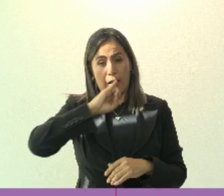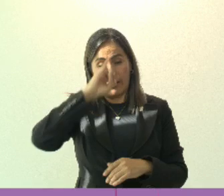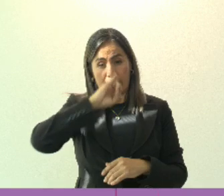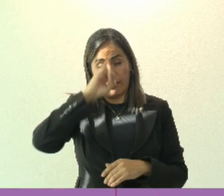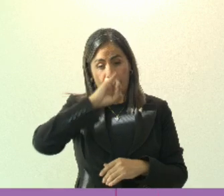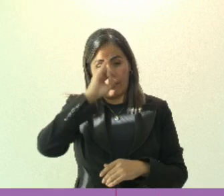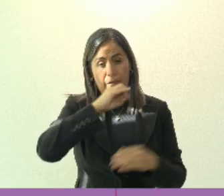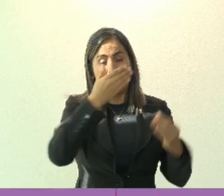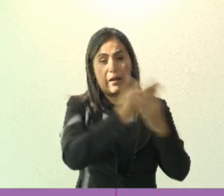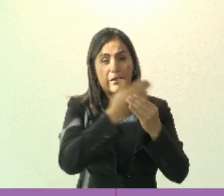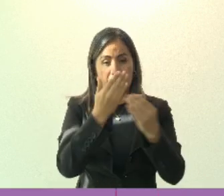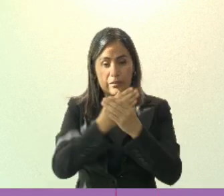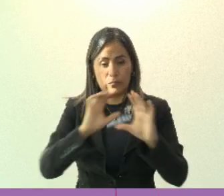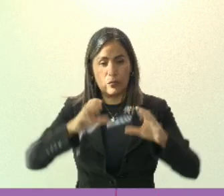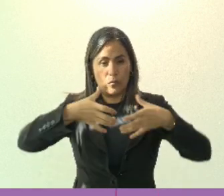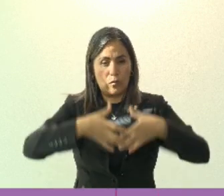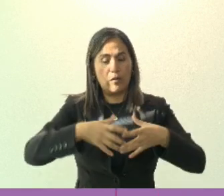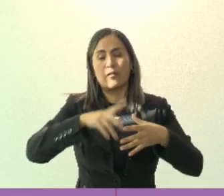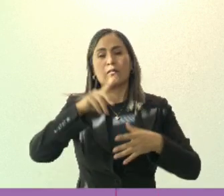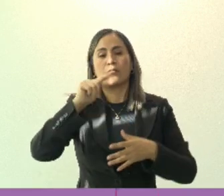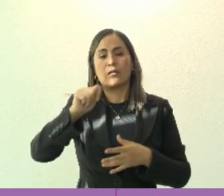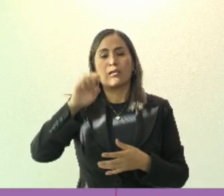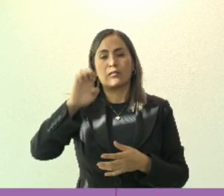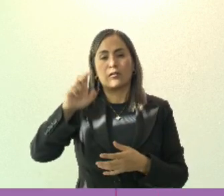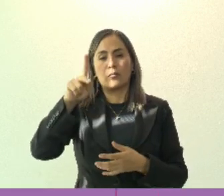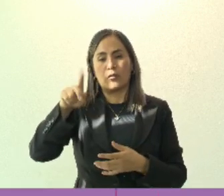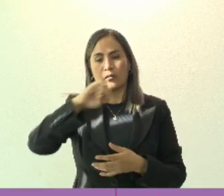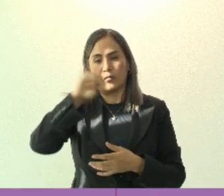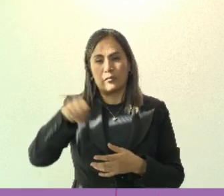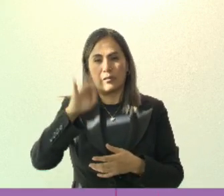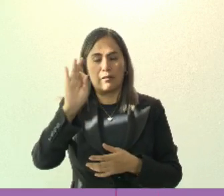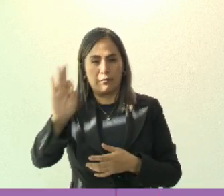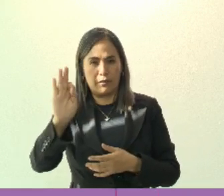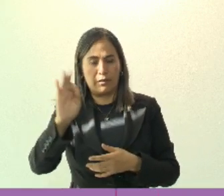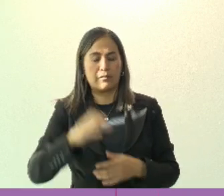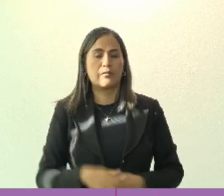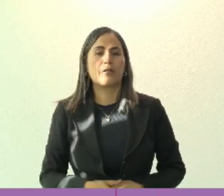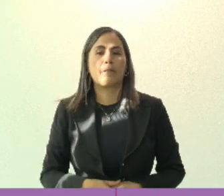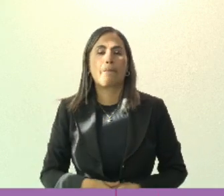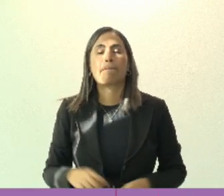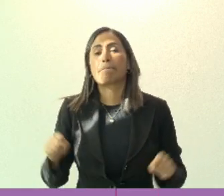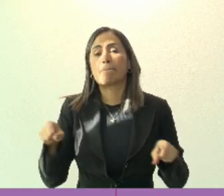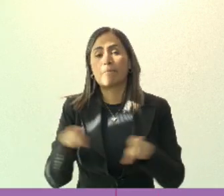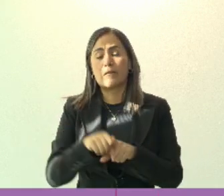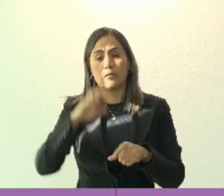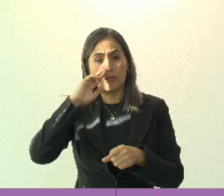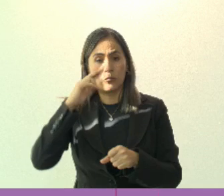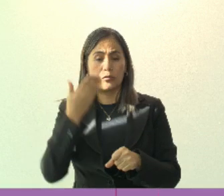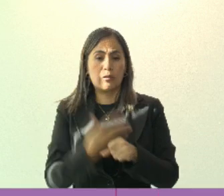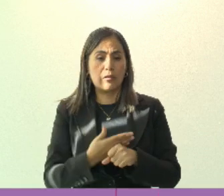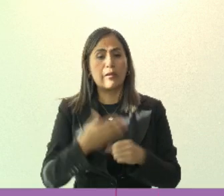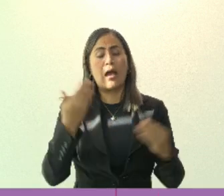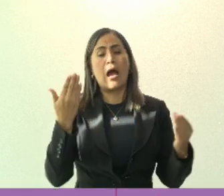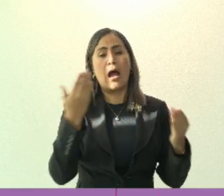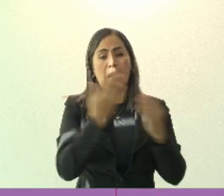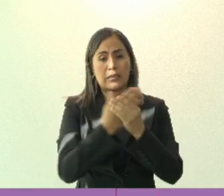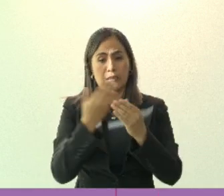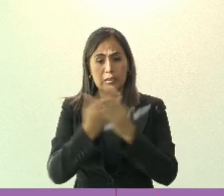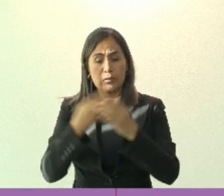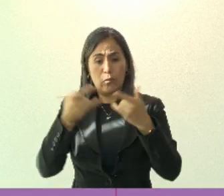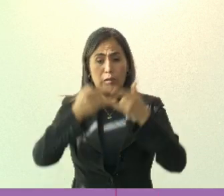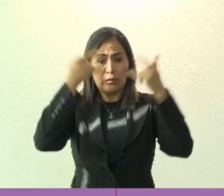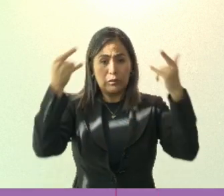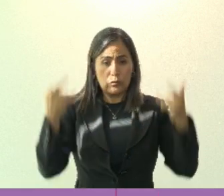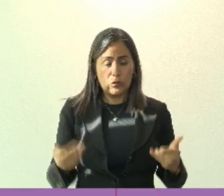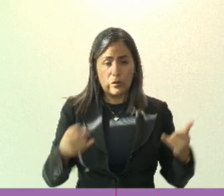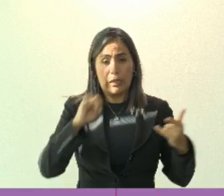de concentración del Tribunal Electoral del Poder Judicial de la Federación y tuvo a su cargo el archivo histórico del Instituto